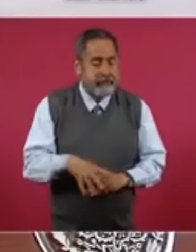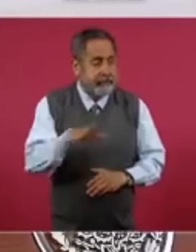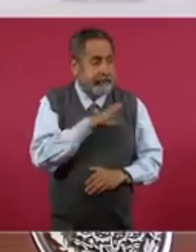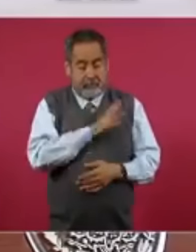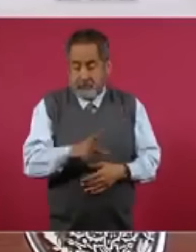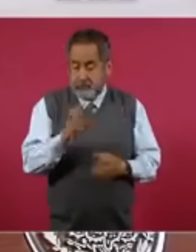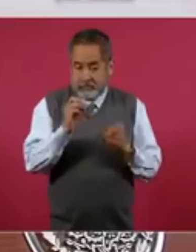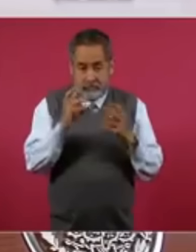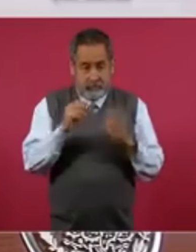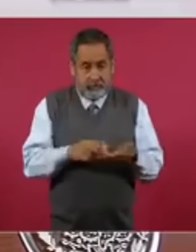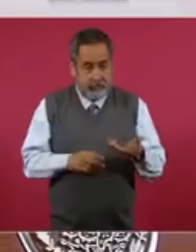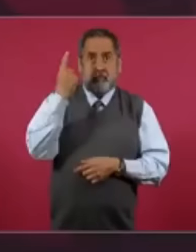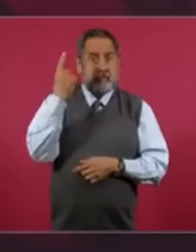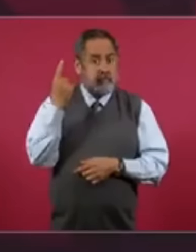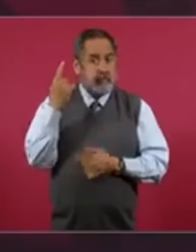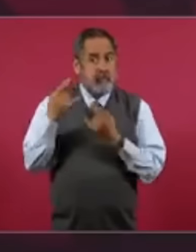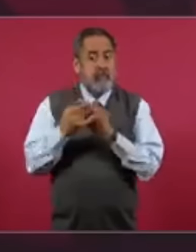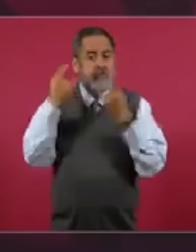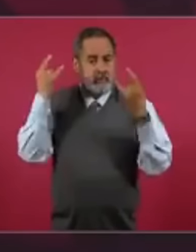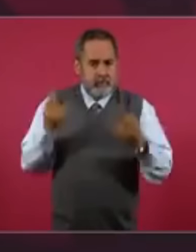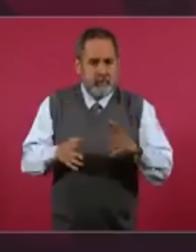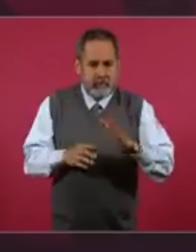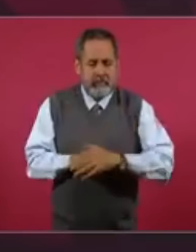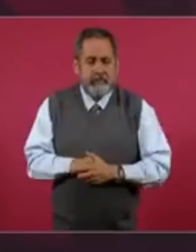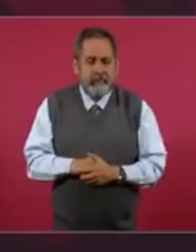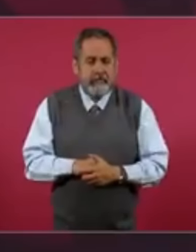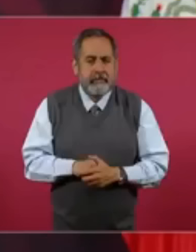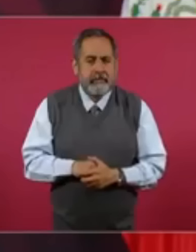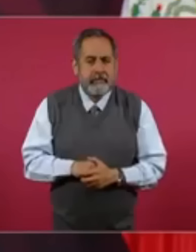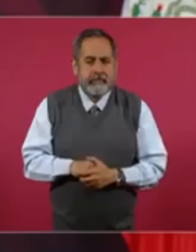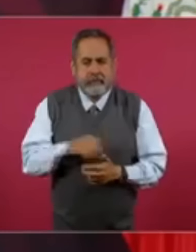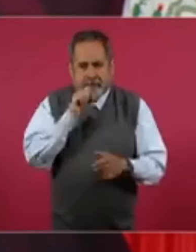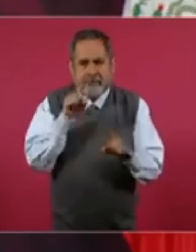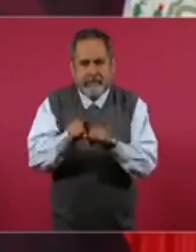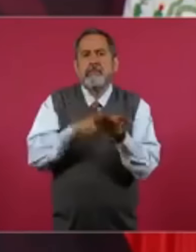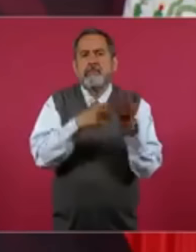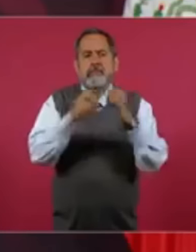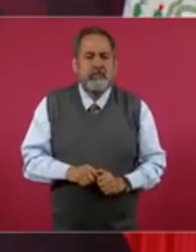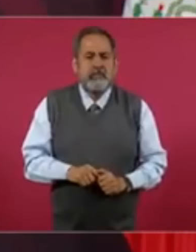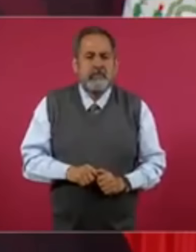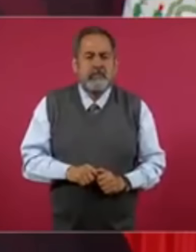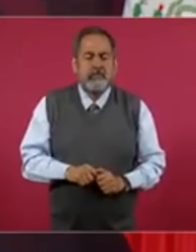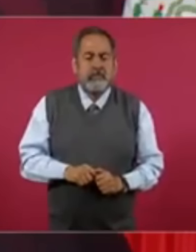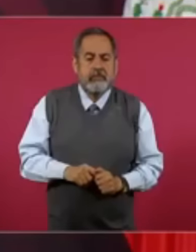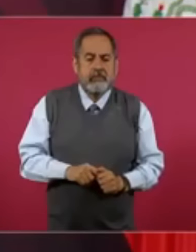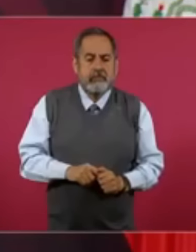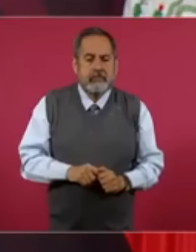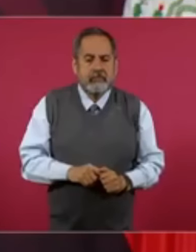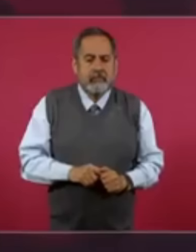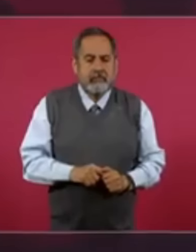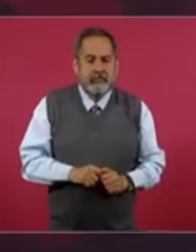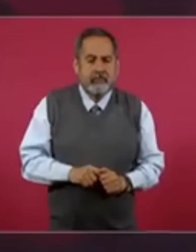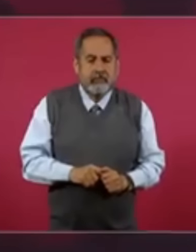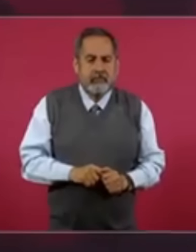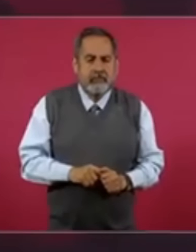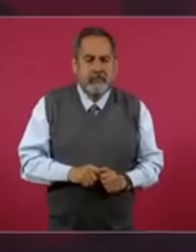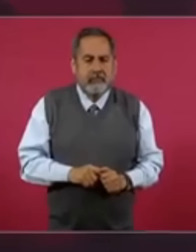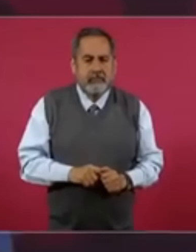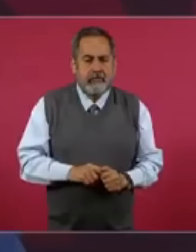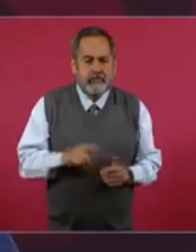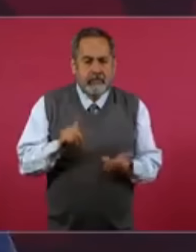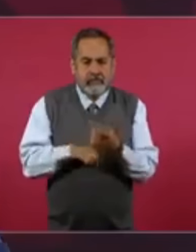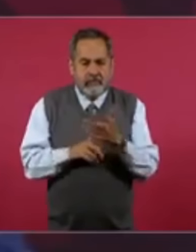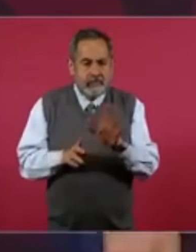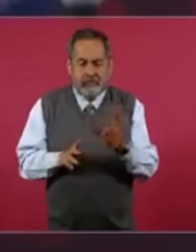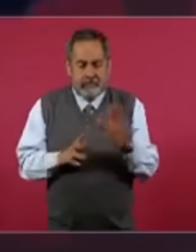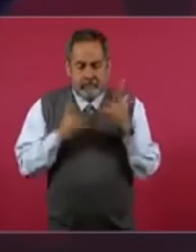inédita, única. Ya también había pasado cuando el 88, o sea que nadie esperaba,